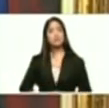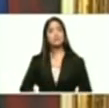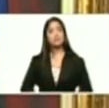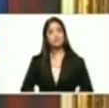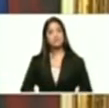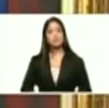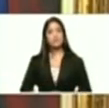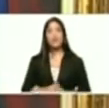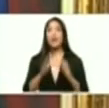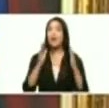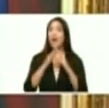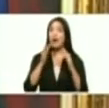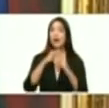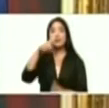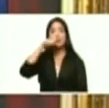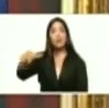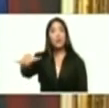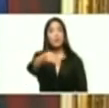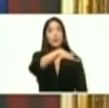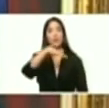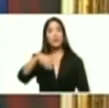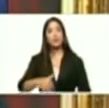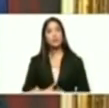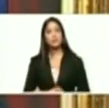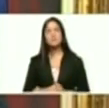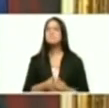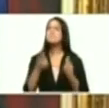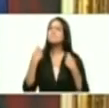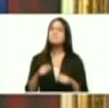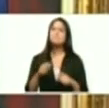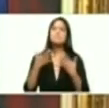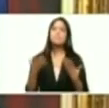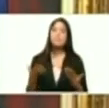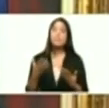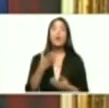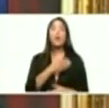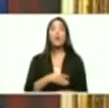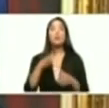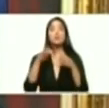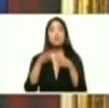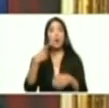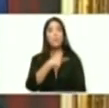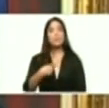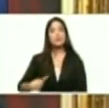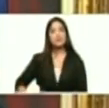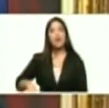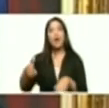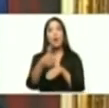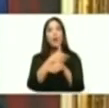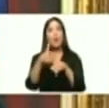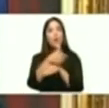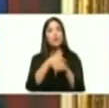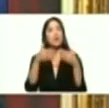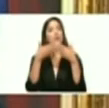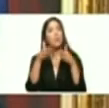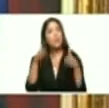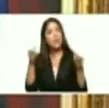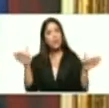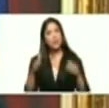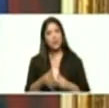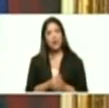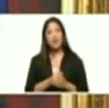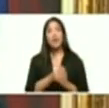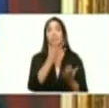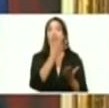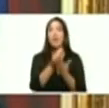La casa del pueblo. Se trata de los consejos presidenciales de gobierno popular, de las